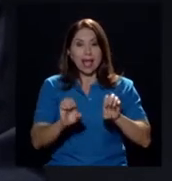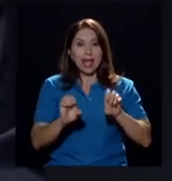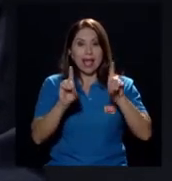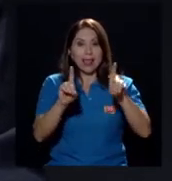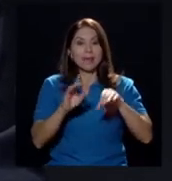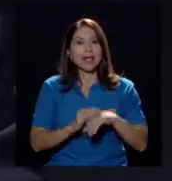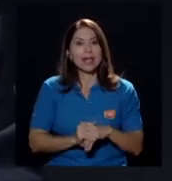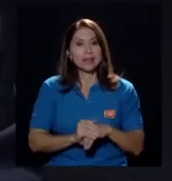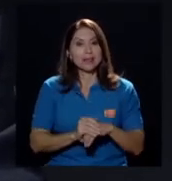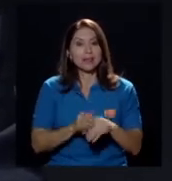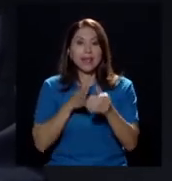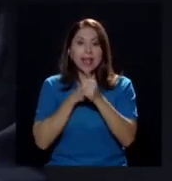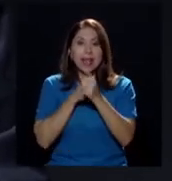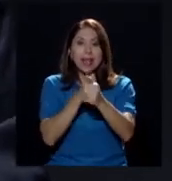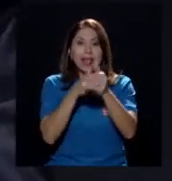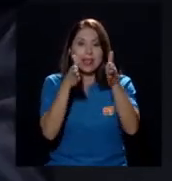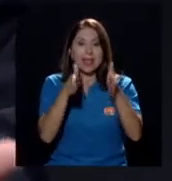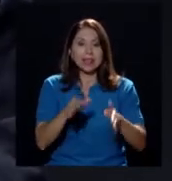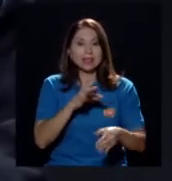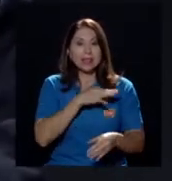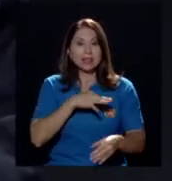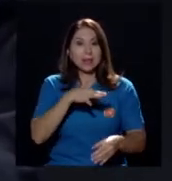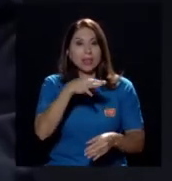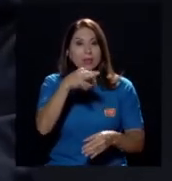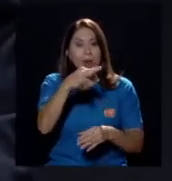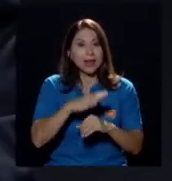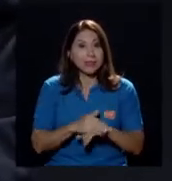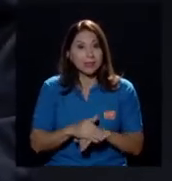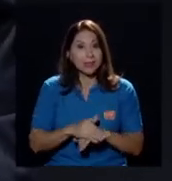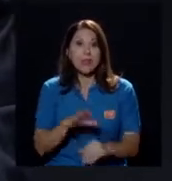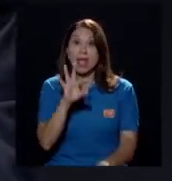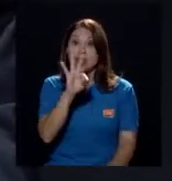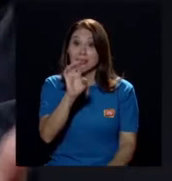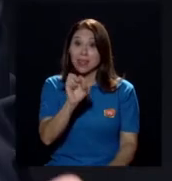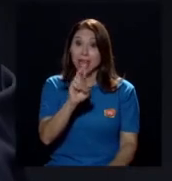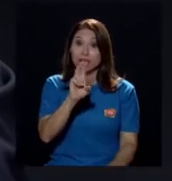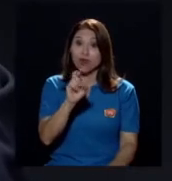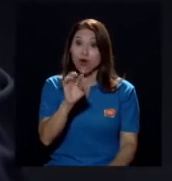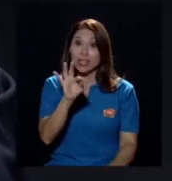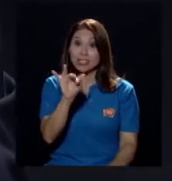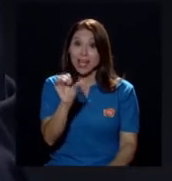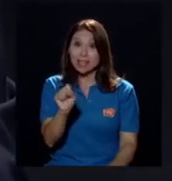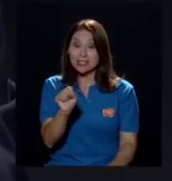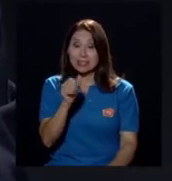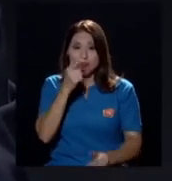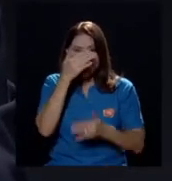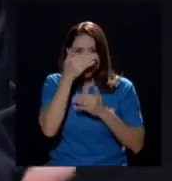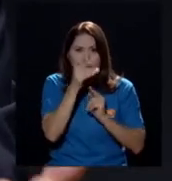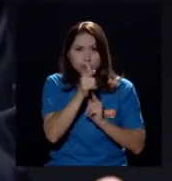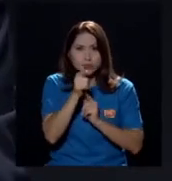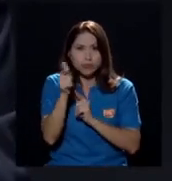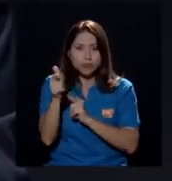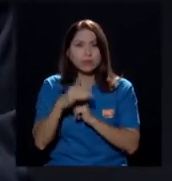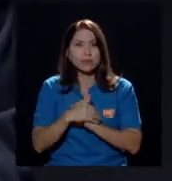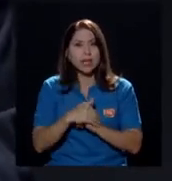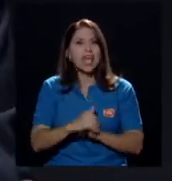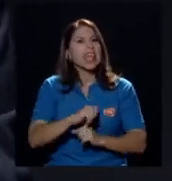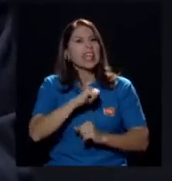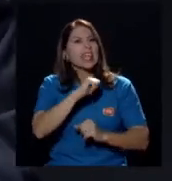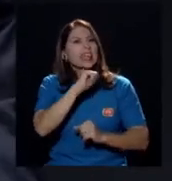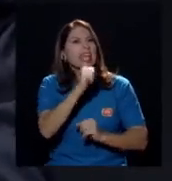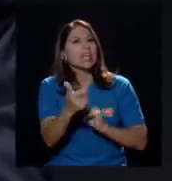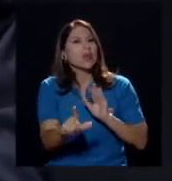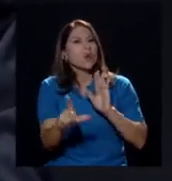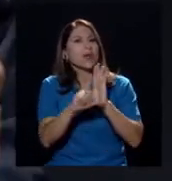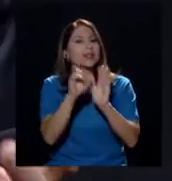espirituales los terroristas la delincuencia internacional organizada en